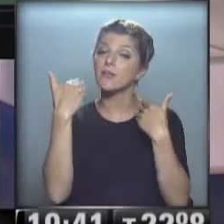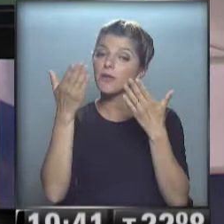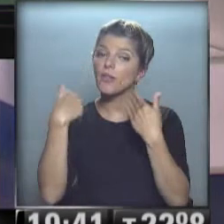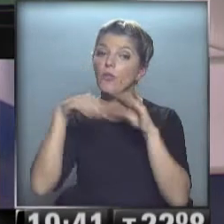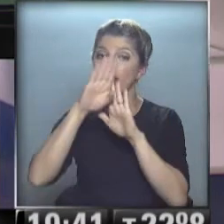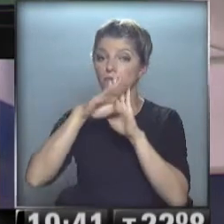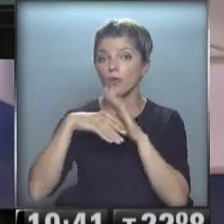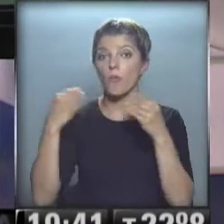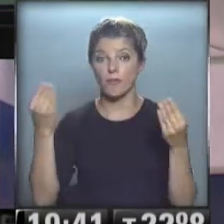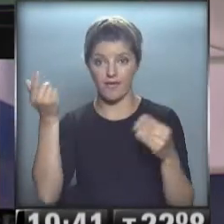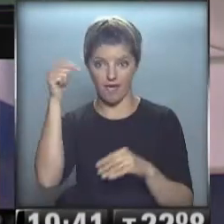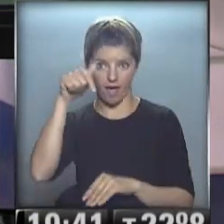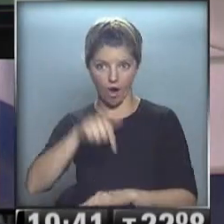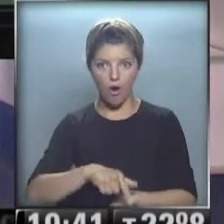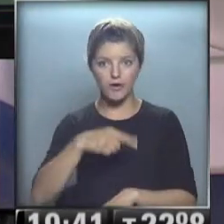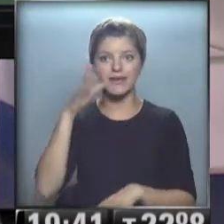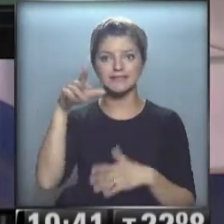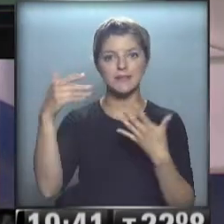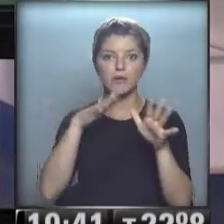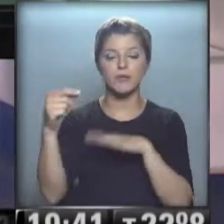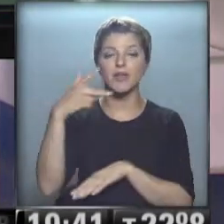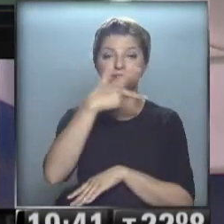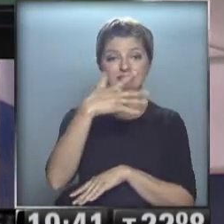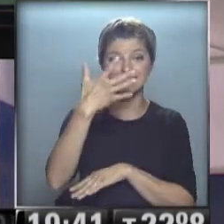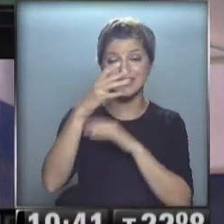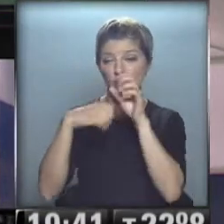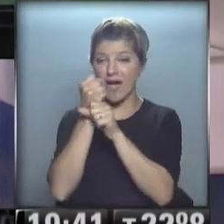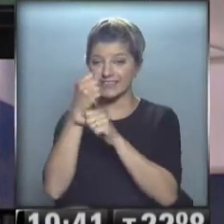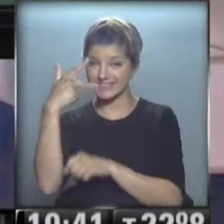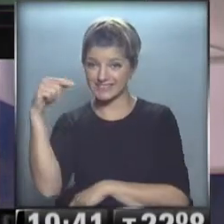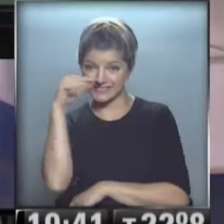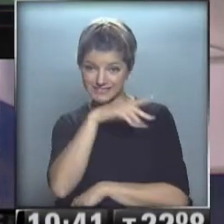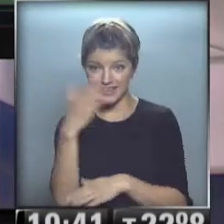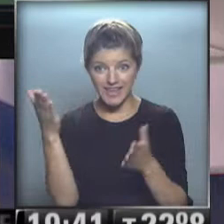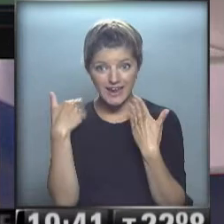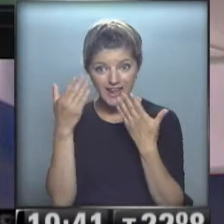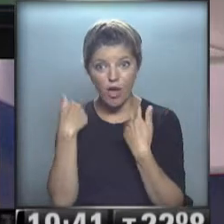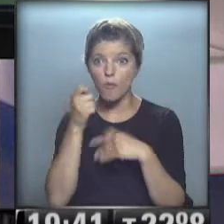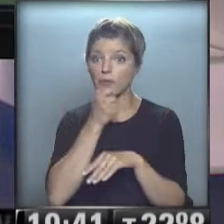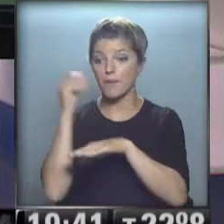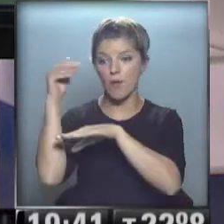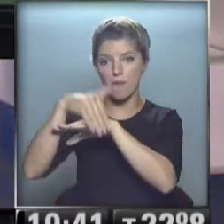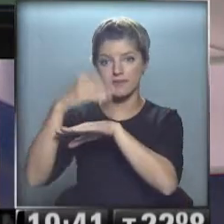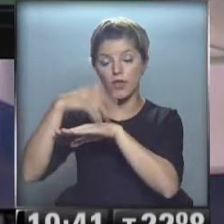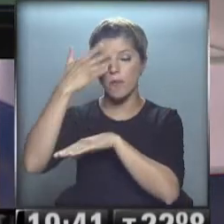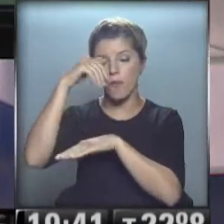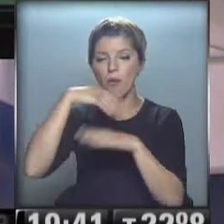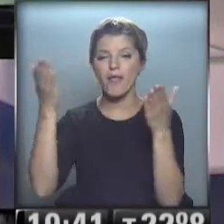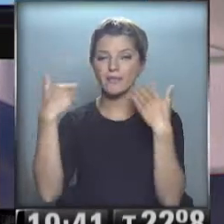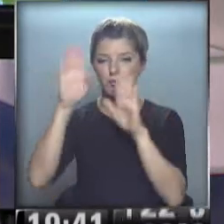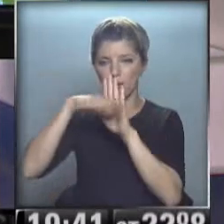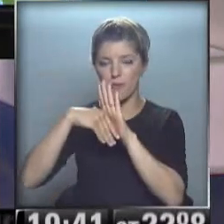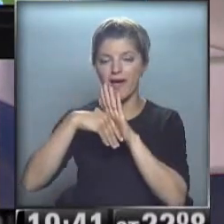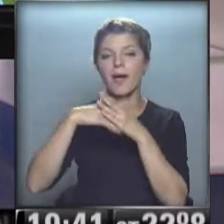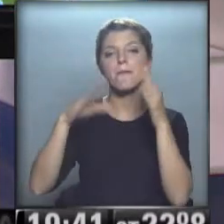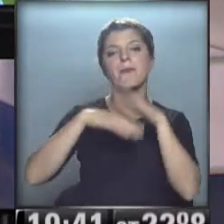temperaturas, teniendo en cuenta que en estos momentos 35 a 37 grados tienen en Misiones. Descenderá la temperatura con vientos del sector sur, máximas de 26 a 27 grados.